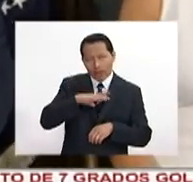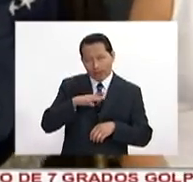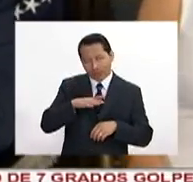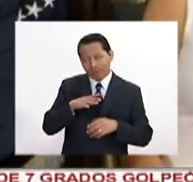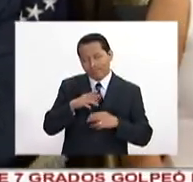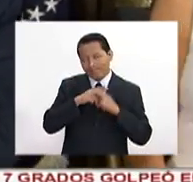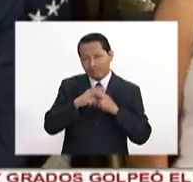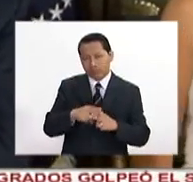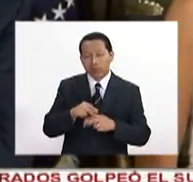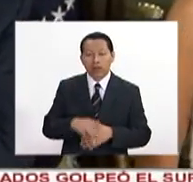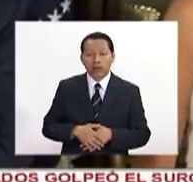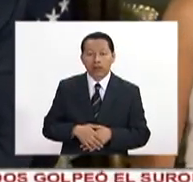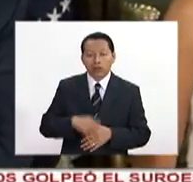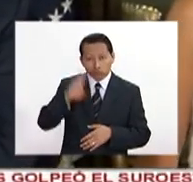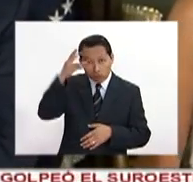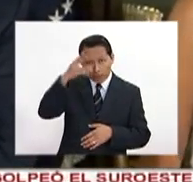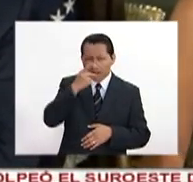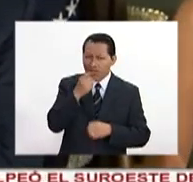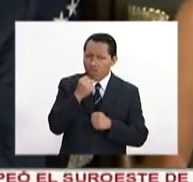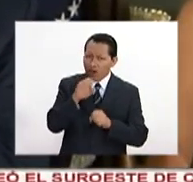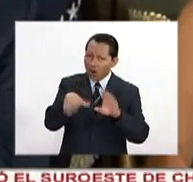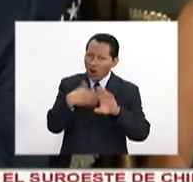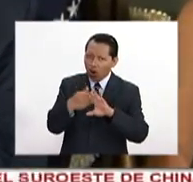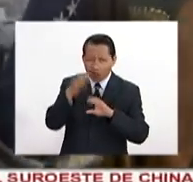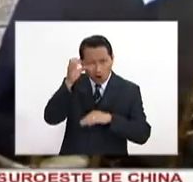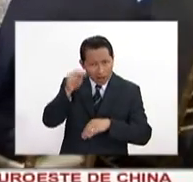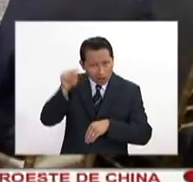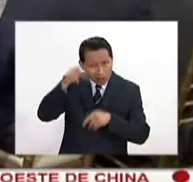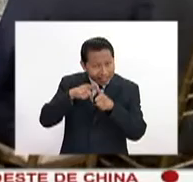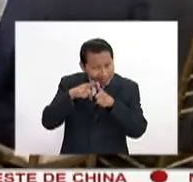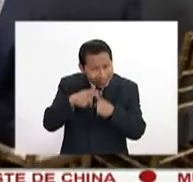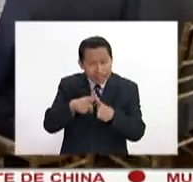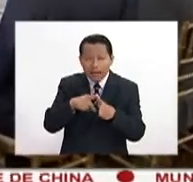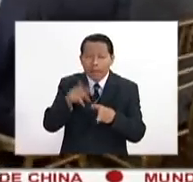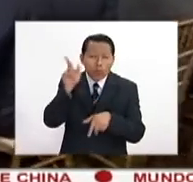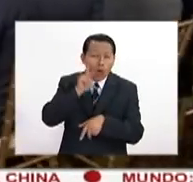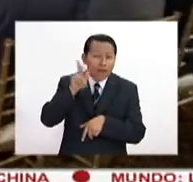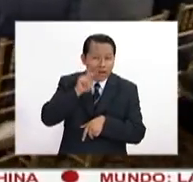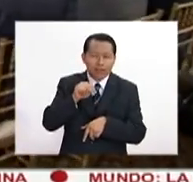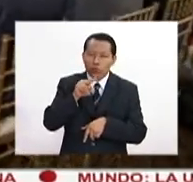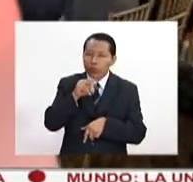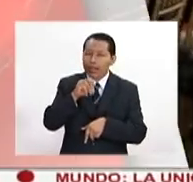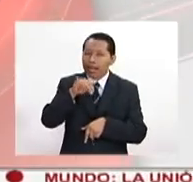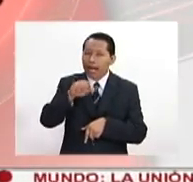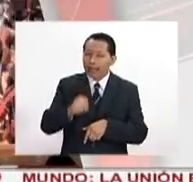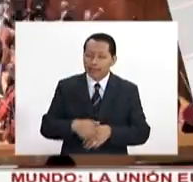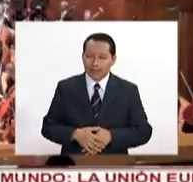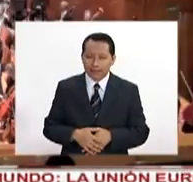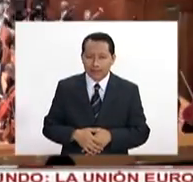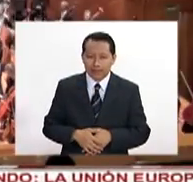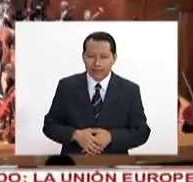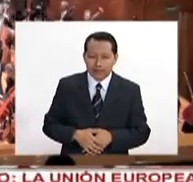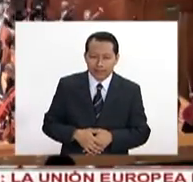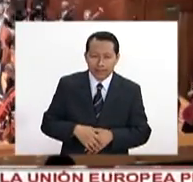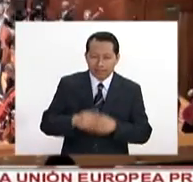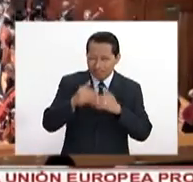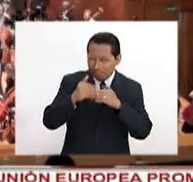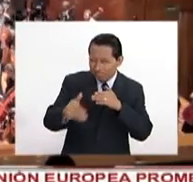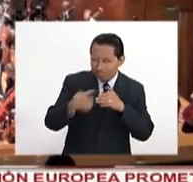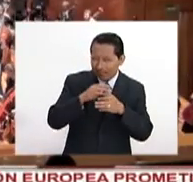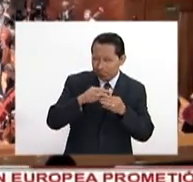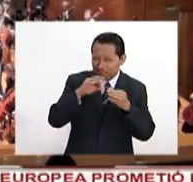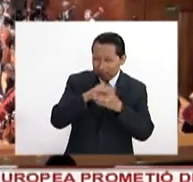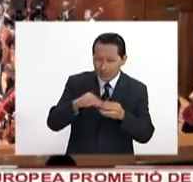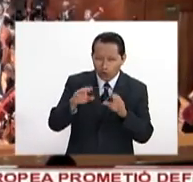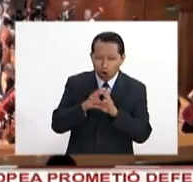Donald Trump advierte de fuertes represalias a Corea del Norte si continúa con sus pruebas nucleares. Más adelante,